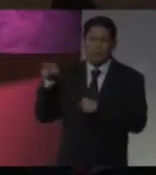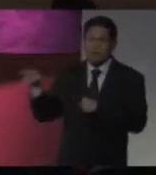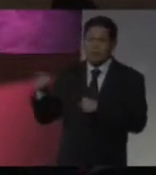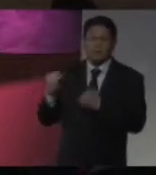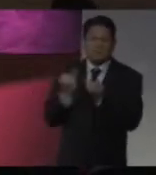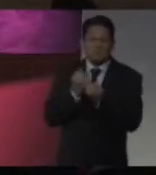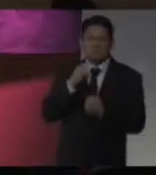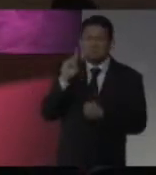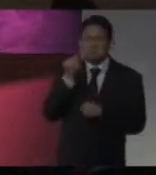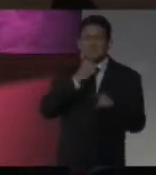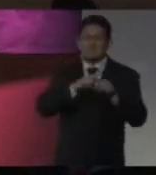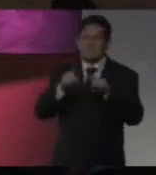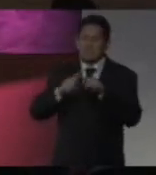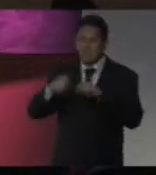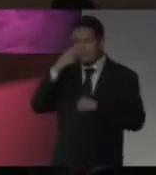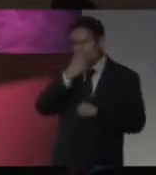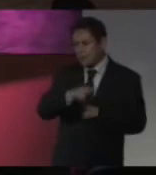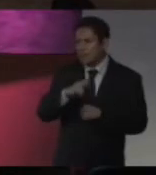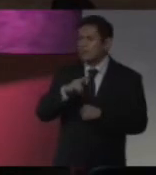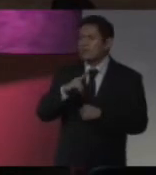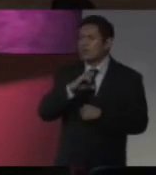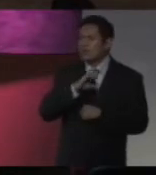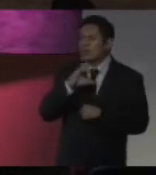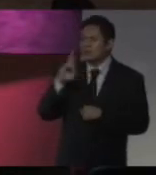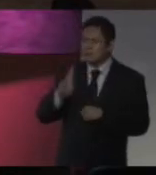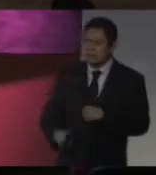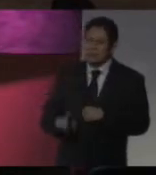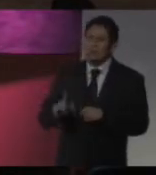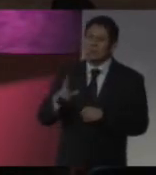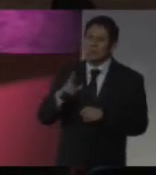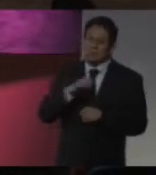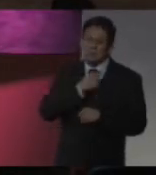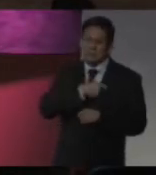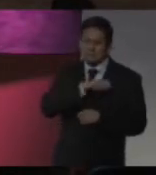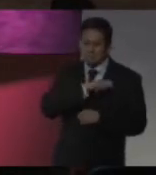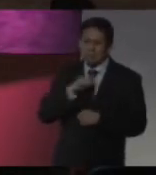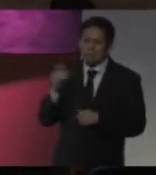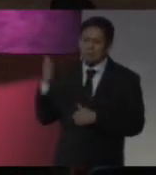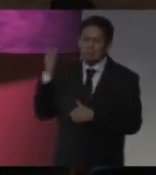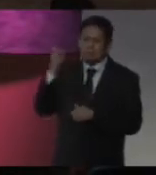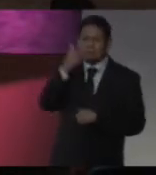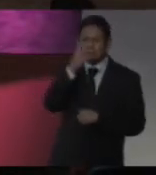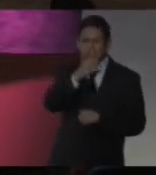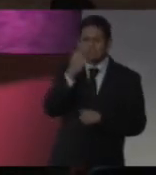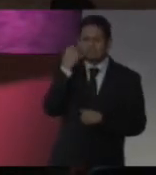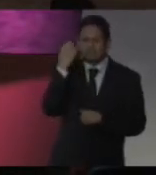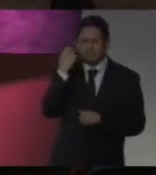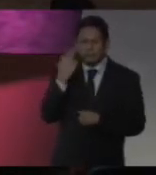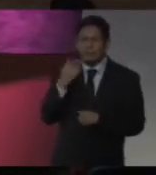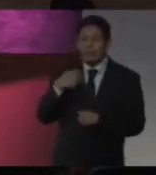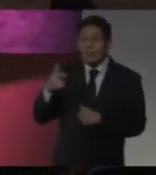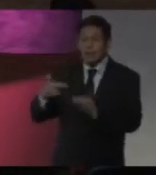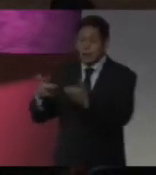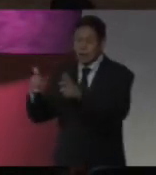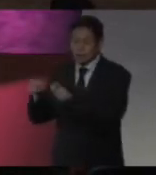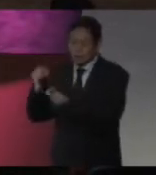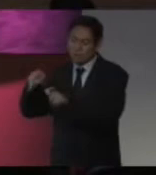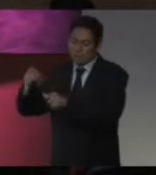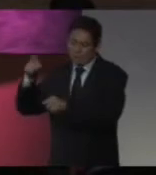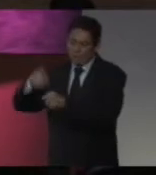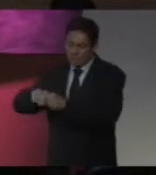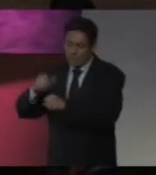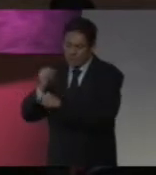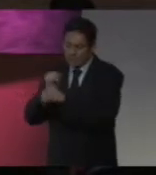Costa Rica, España, Estados Unidos y Chile. Junto con un equipo de investigación, es ganadora del Premio Berta Cáceres a la Investigación de